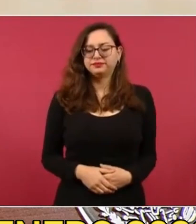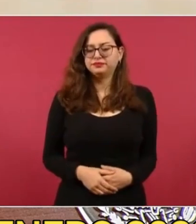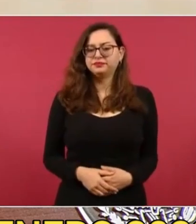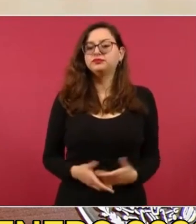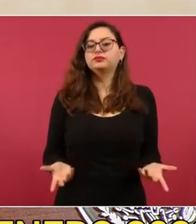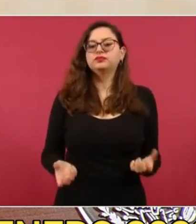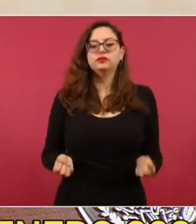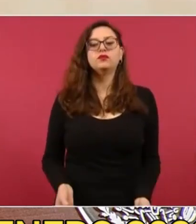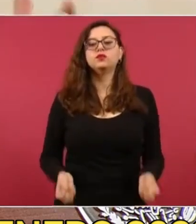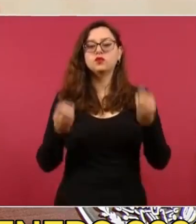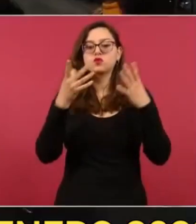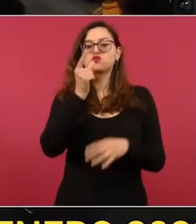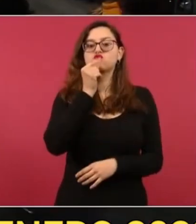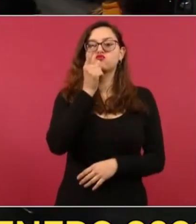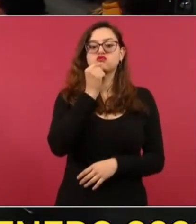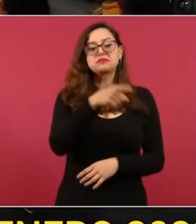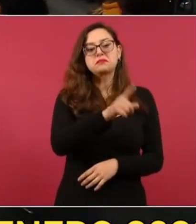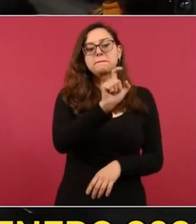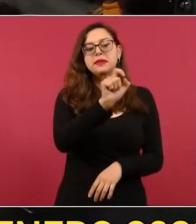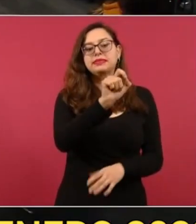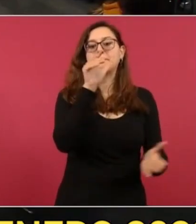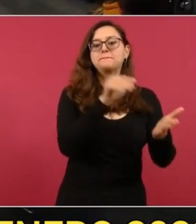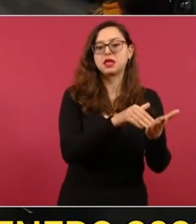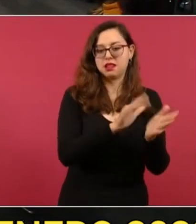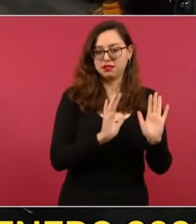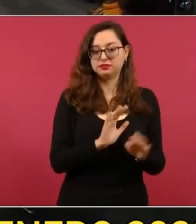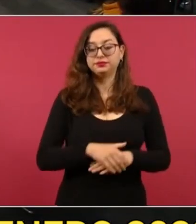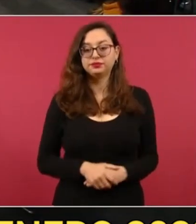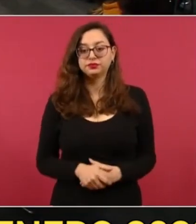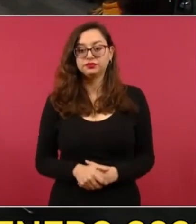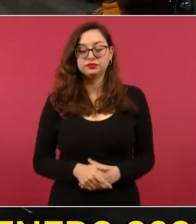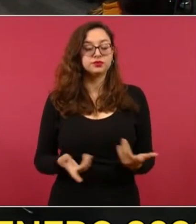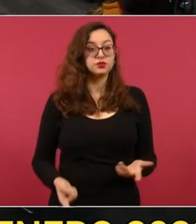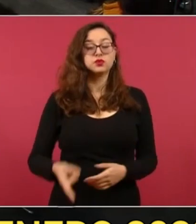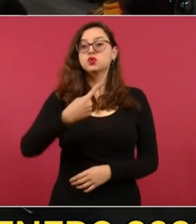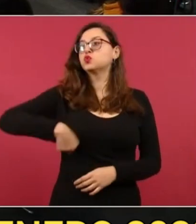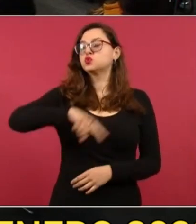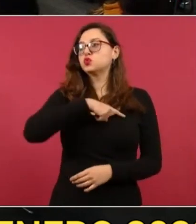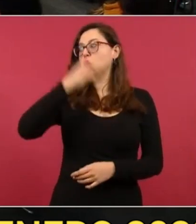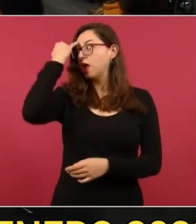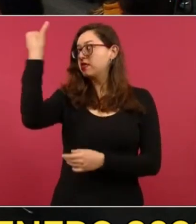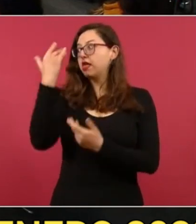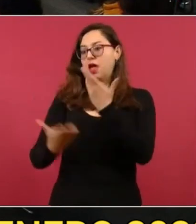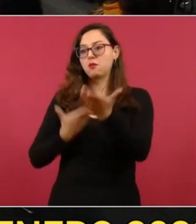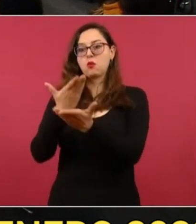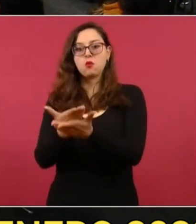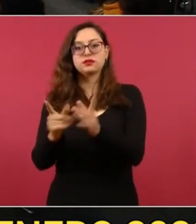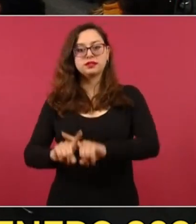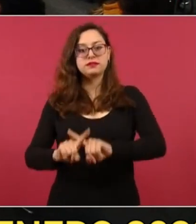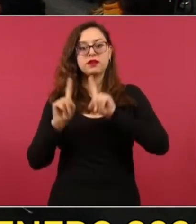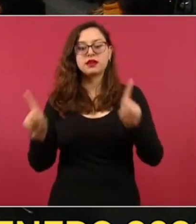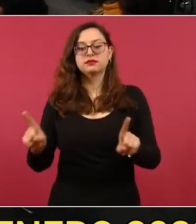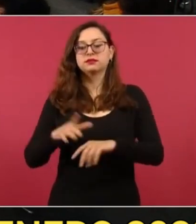cuantitativo. ¿Qué hacemos nosotros? Enviamos una iniciativa de reforma a la